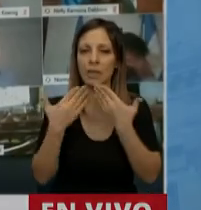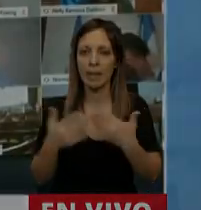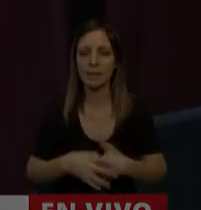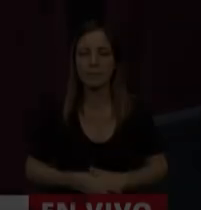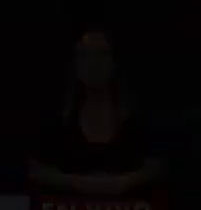diputados